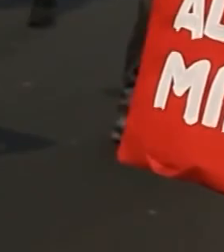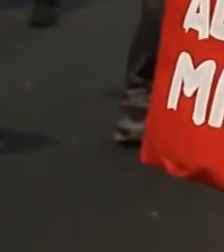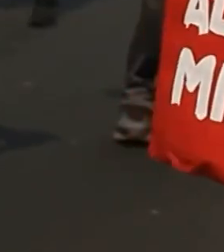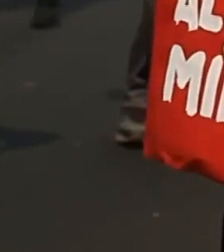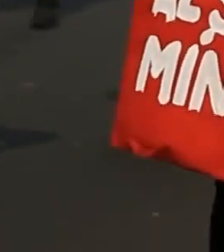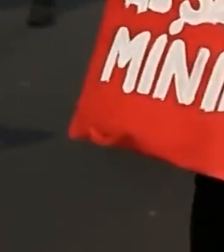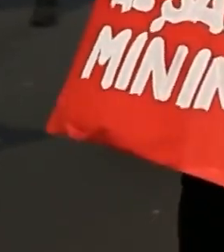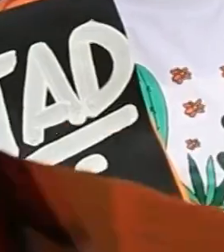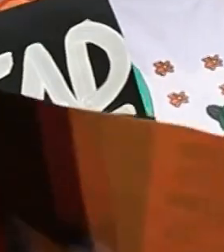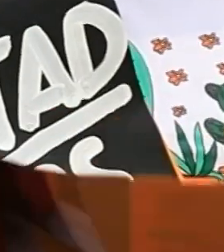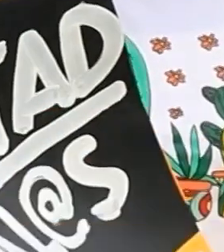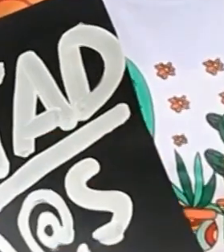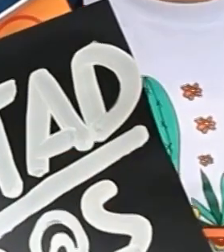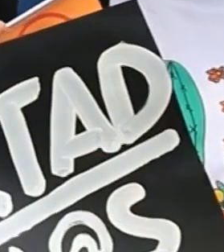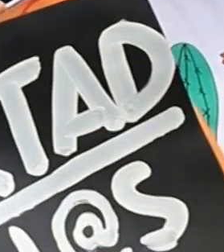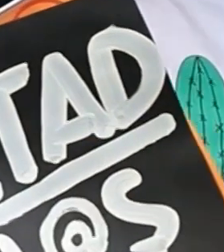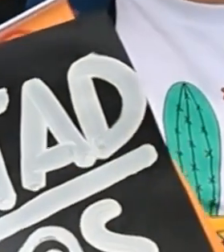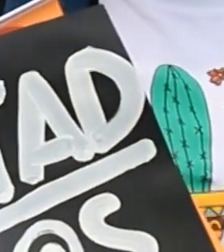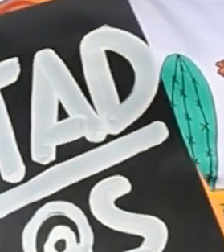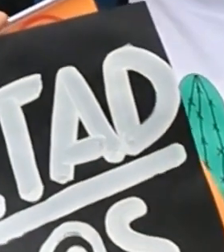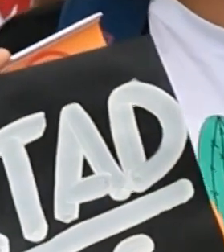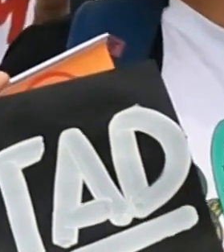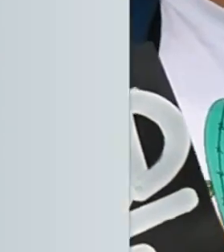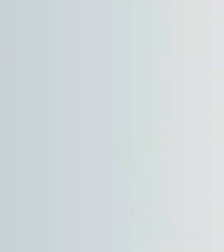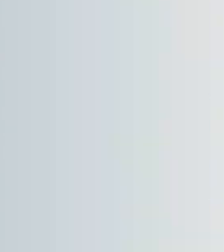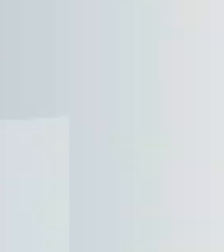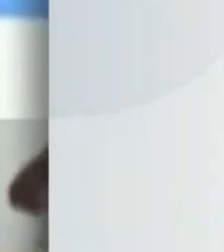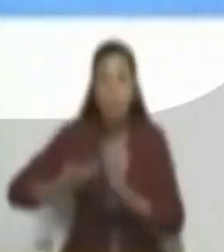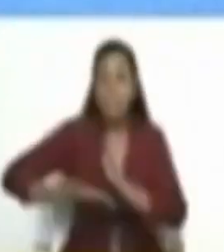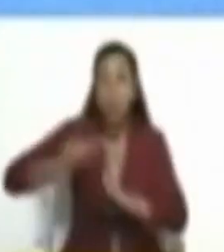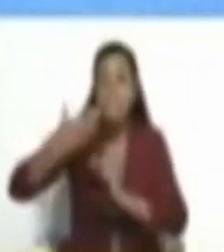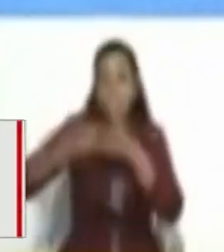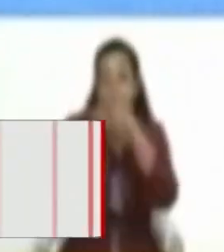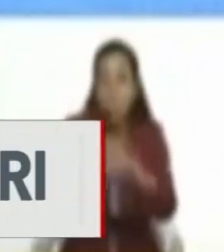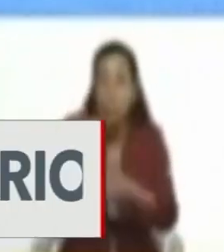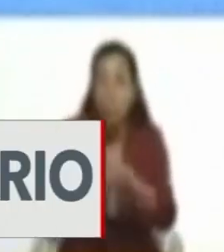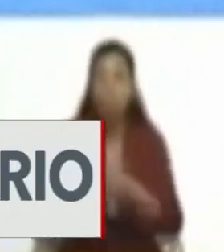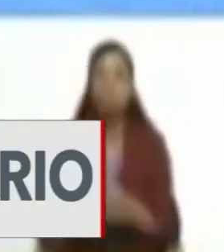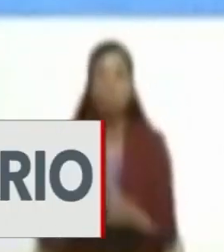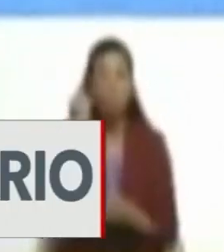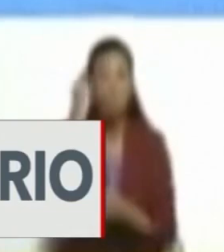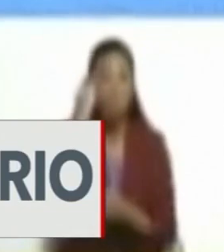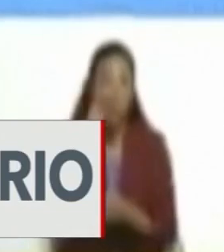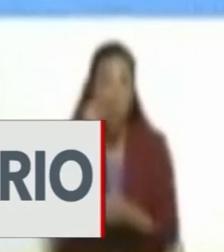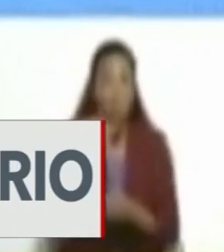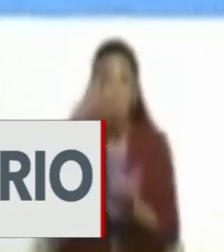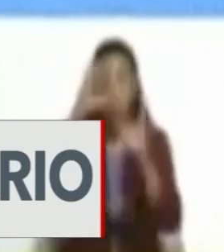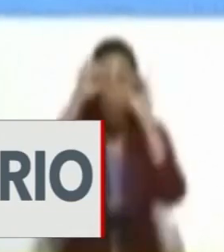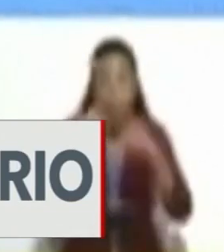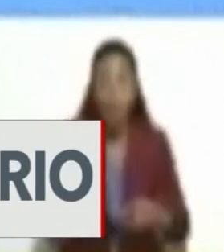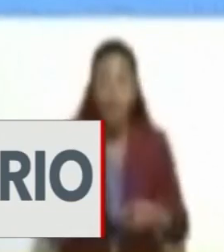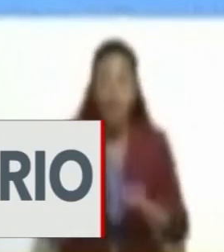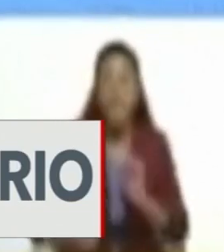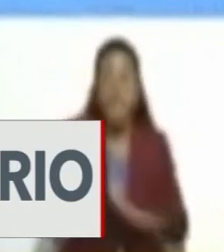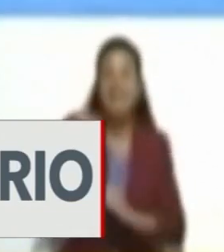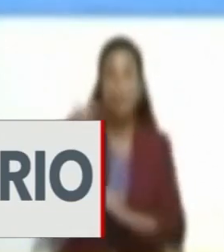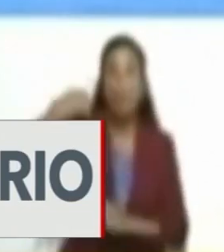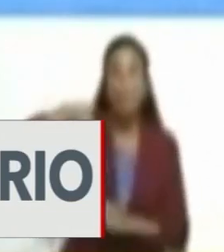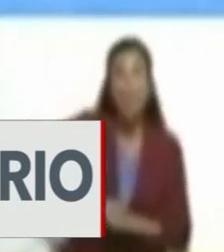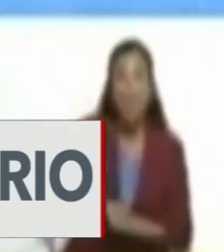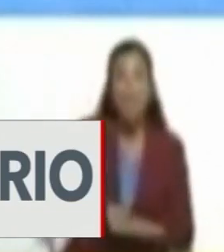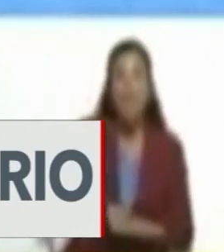Saldaña, Voz de América, San Salvador. El presidente venezolano Nicolás Maduro anunció un extraño